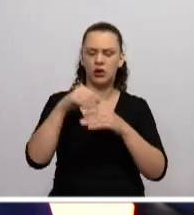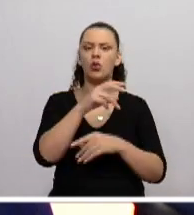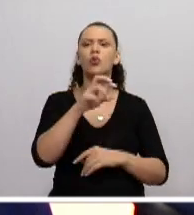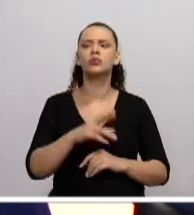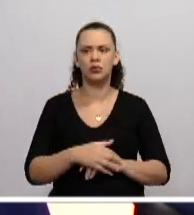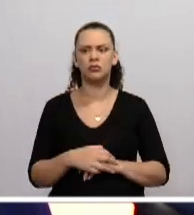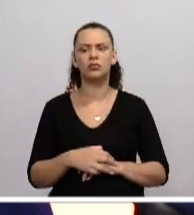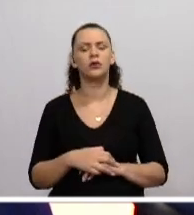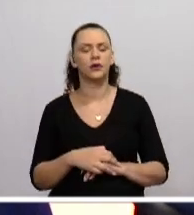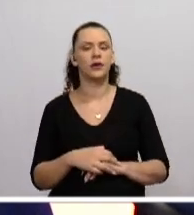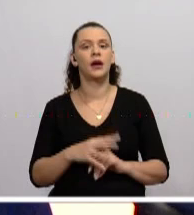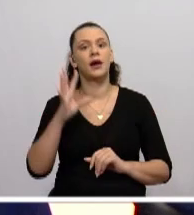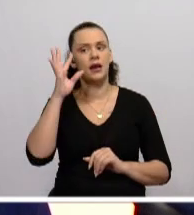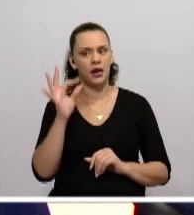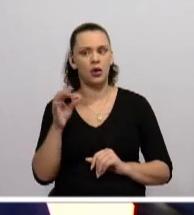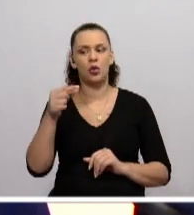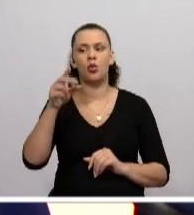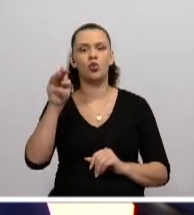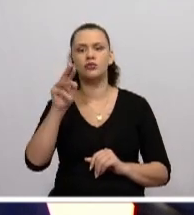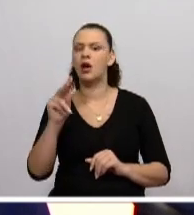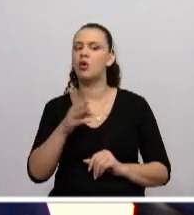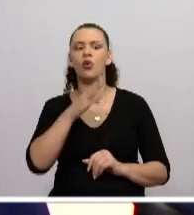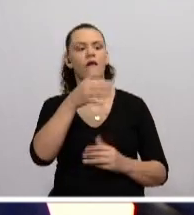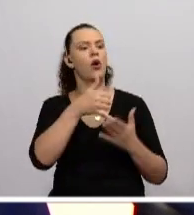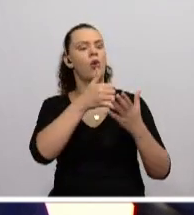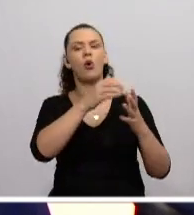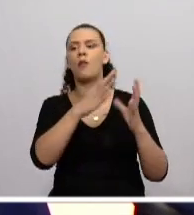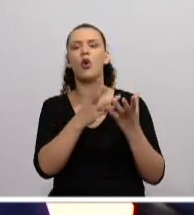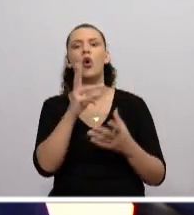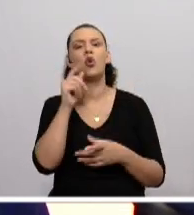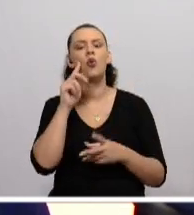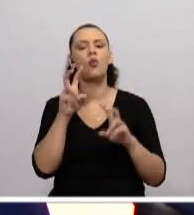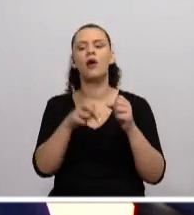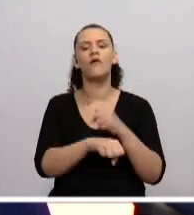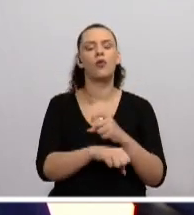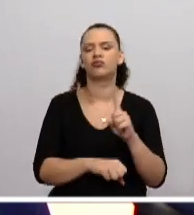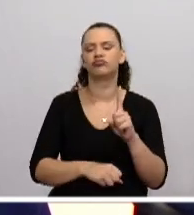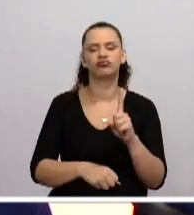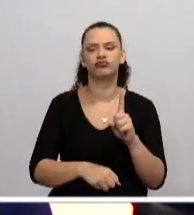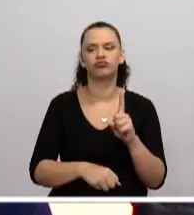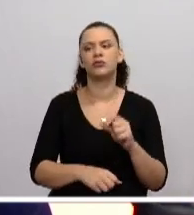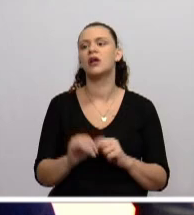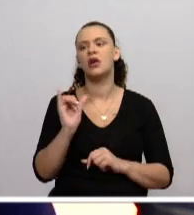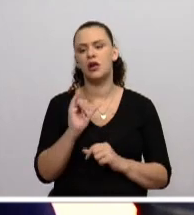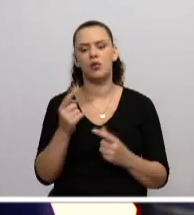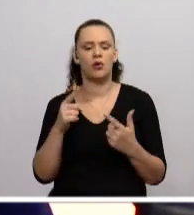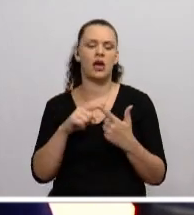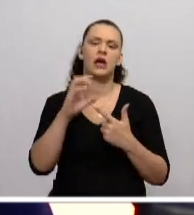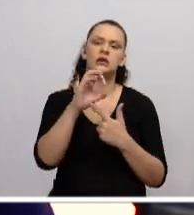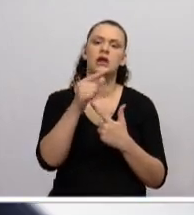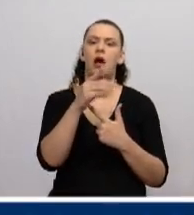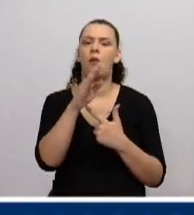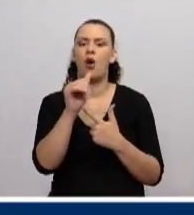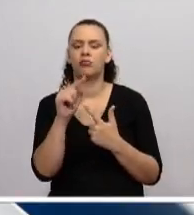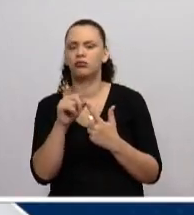selección creo que Guzmán no fue a la Copa Mundial no por temas futbolísticos igual que lo que pasó con Christian